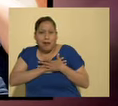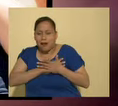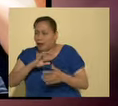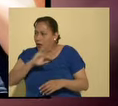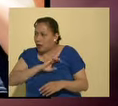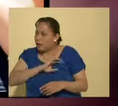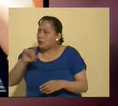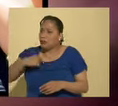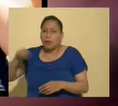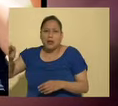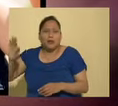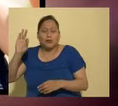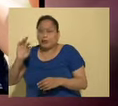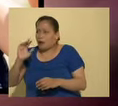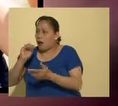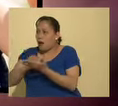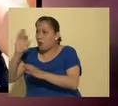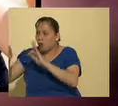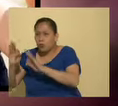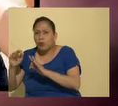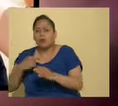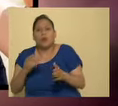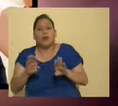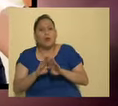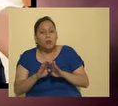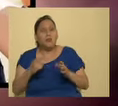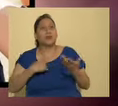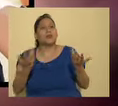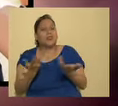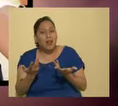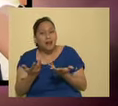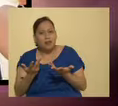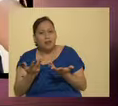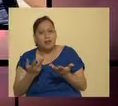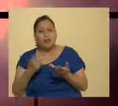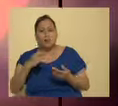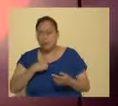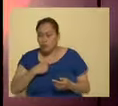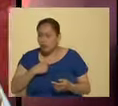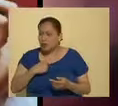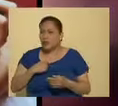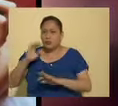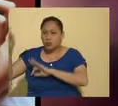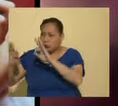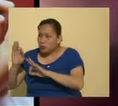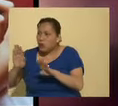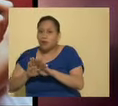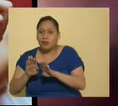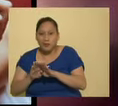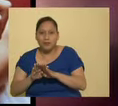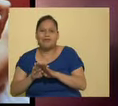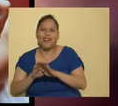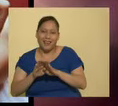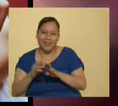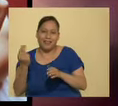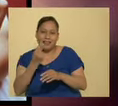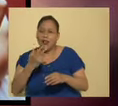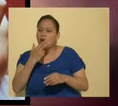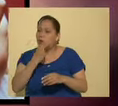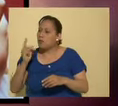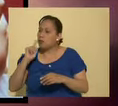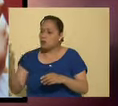en mi camino. ¿Qué puedo hacer con esto? ¿Cómo lo puedo manejar? ¿Cómo lo puedo llevar? Aprendiendo a vivir como hombre